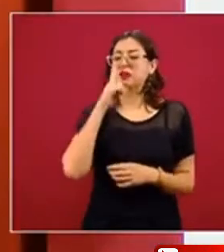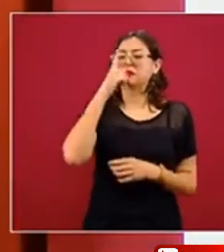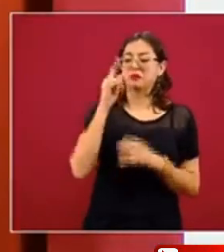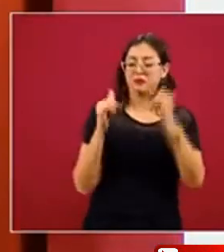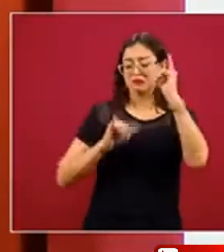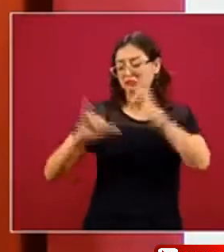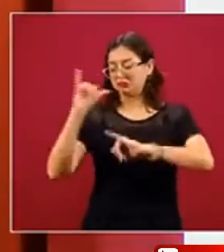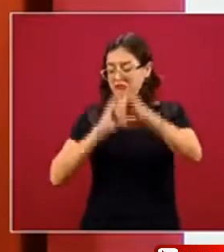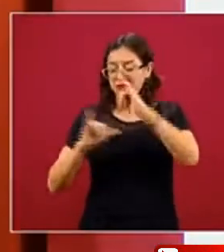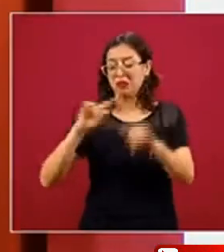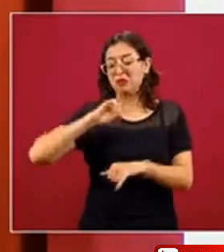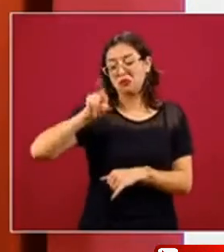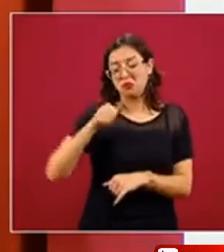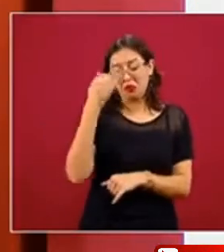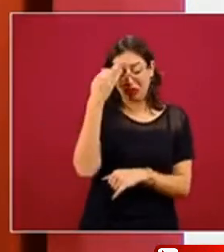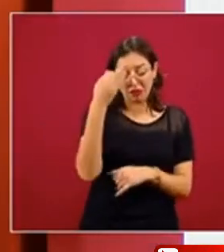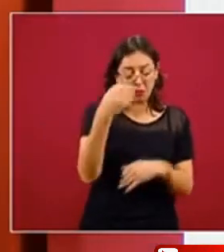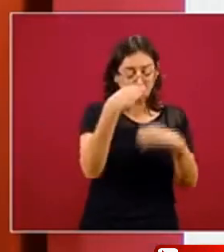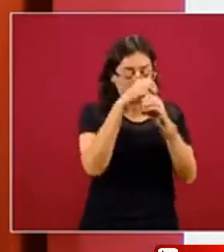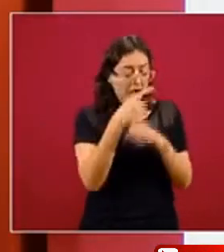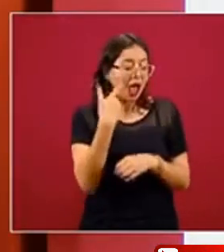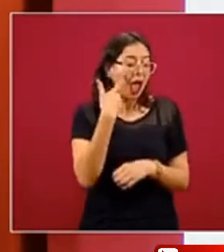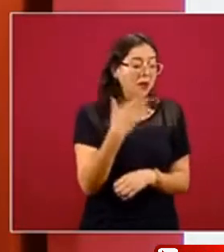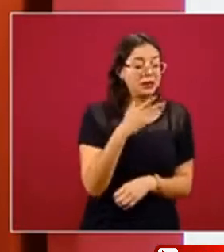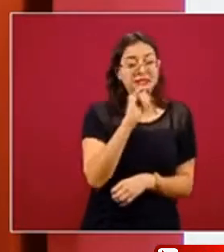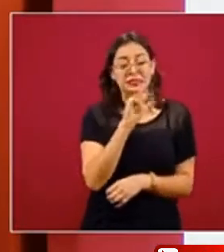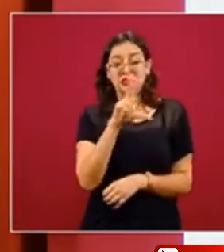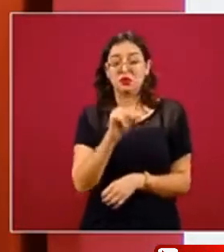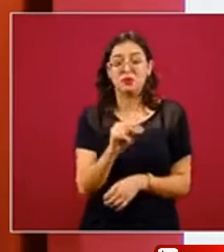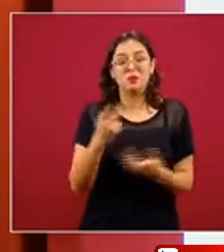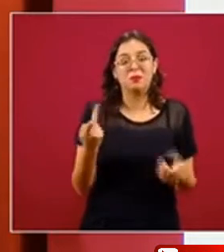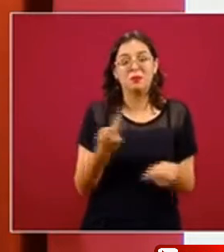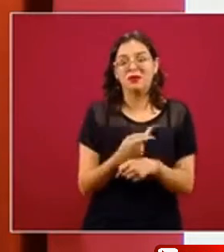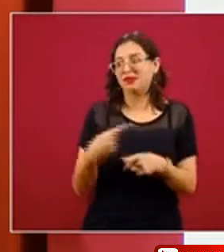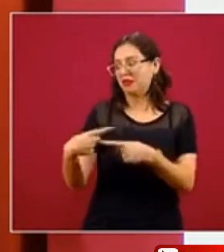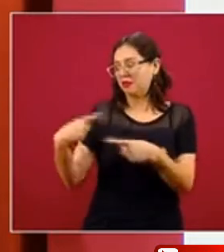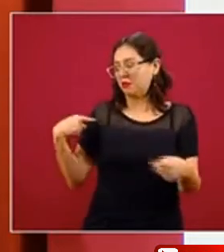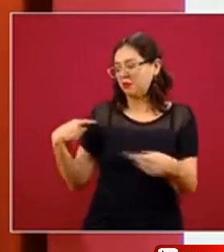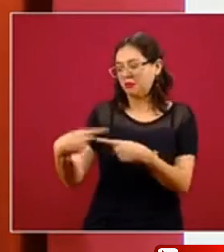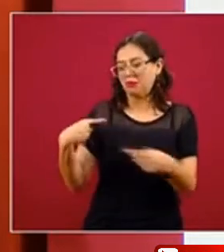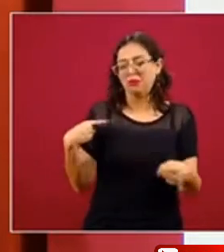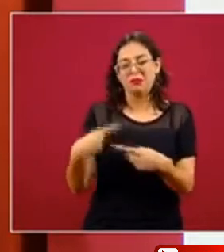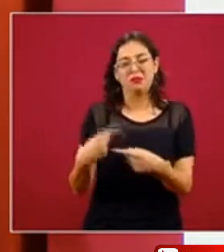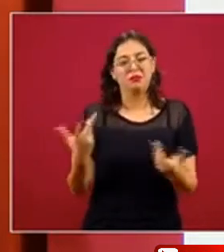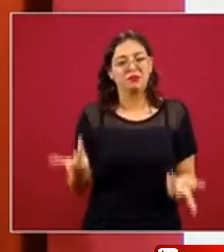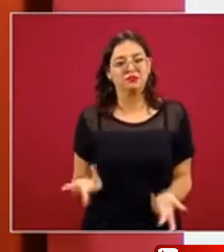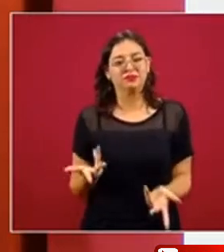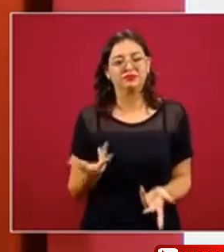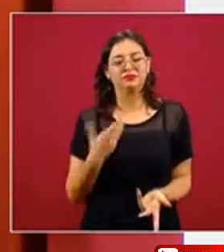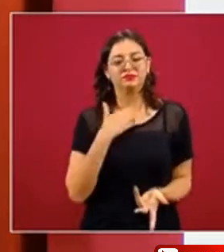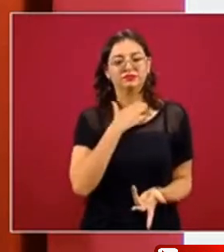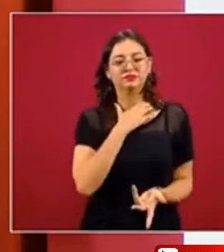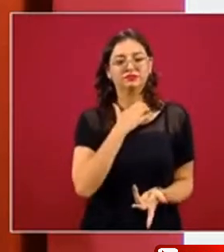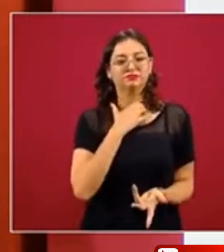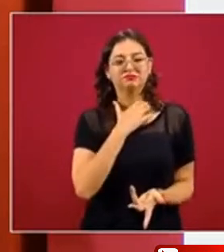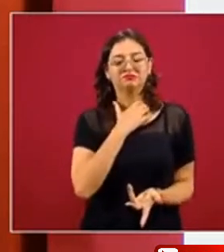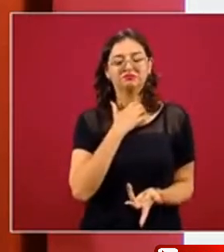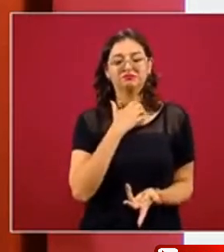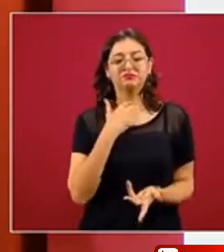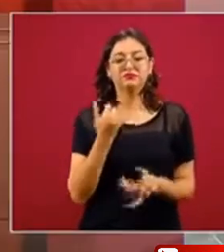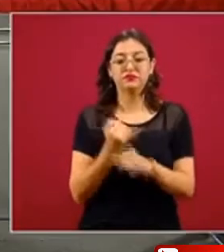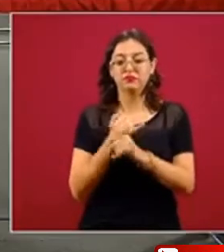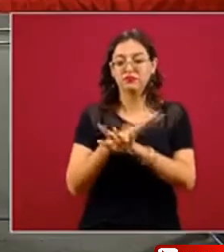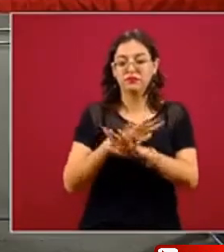de laboratorio para tener la confirmación, no tendríamos la eficiencia que tenemos por estar usando